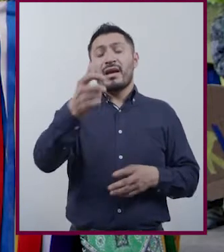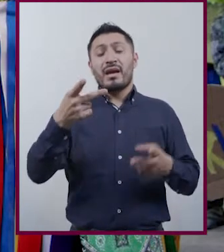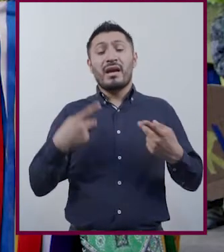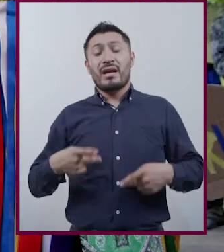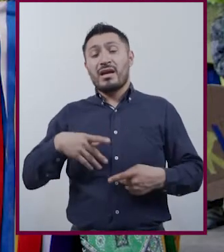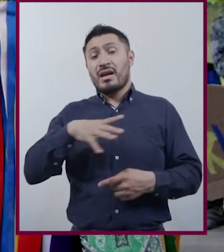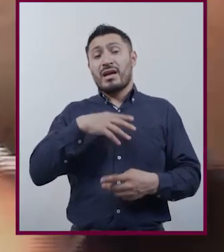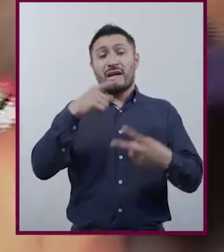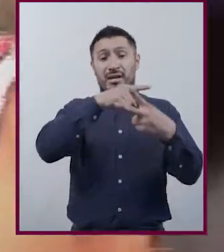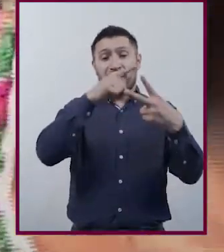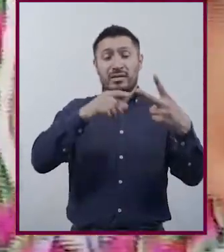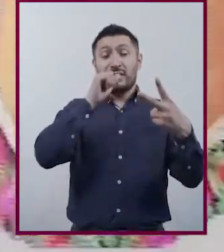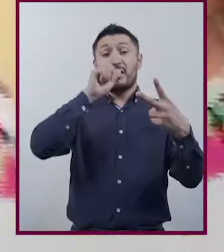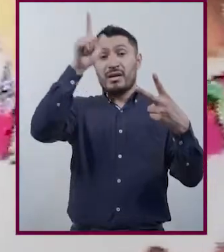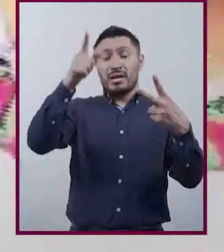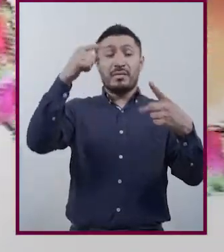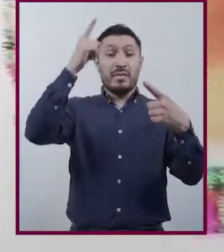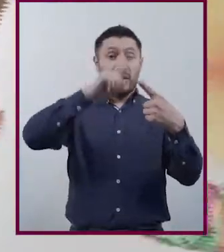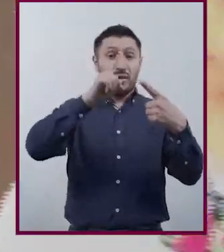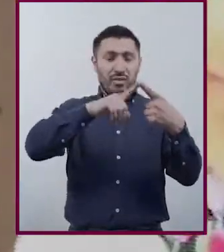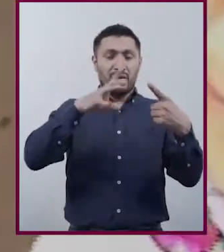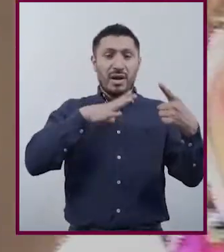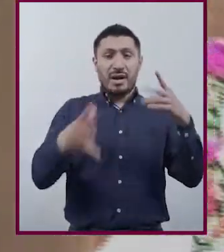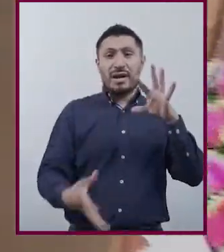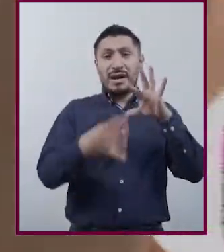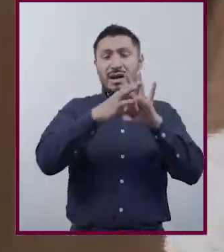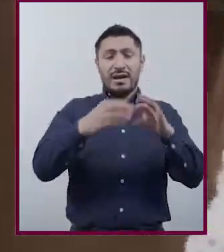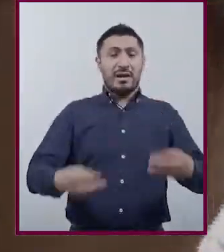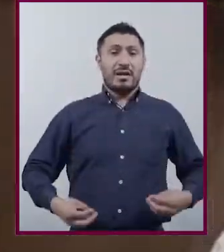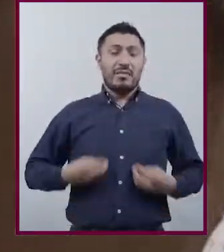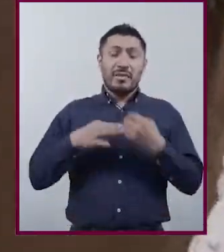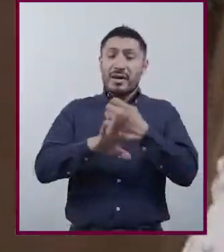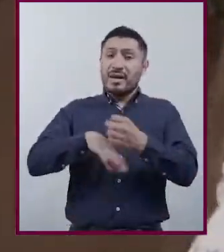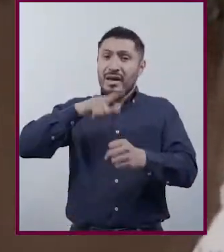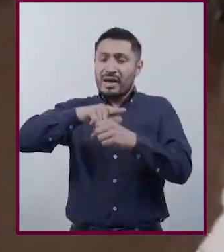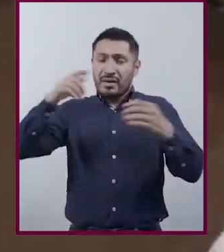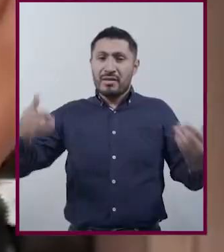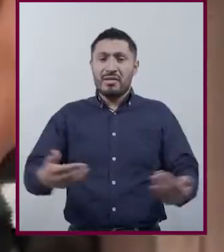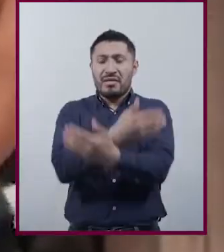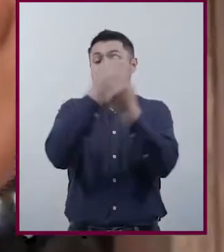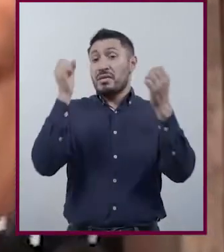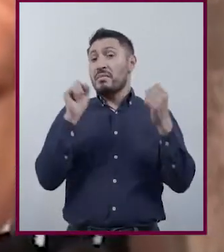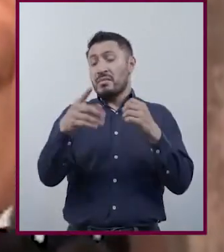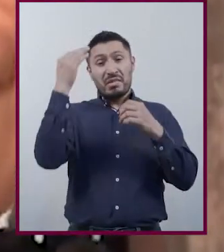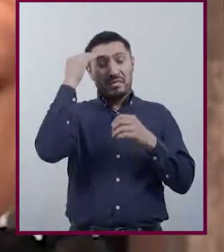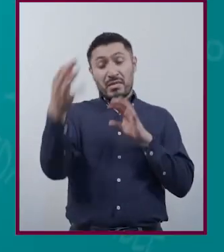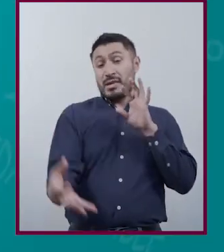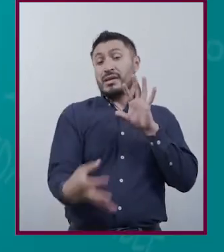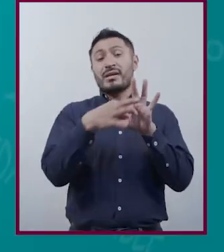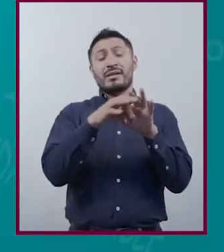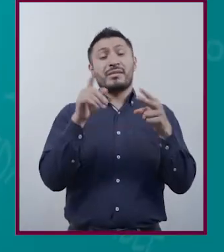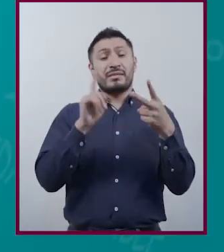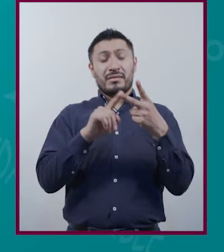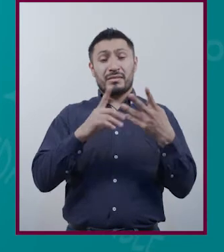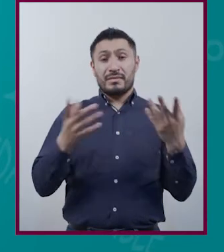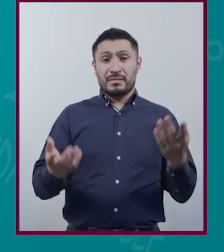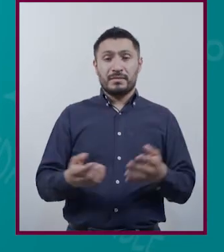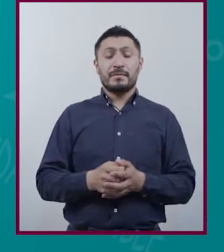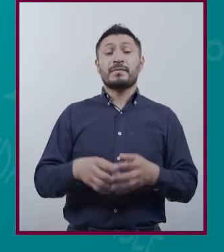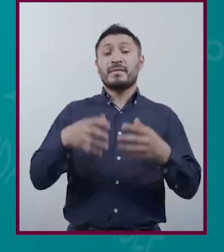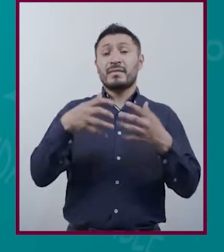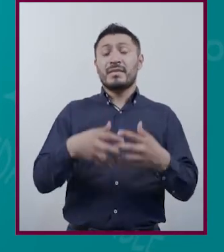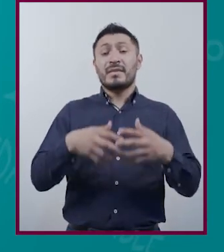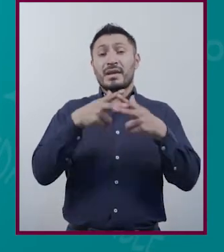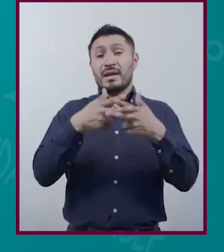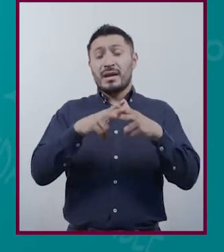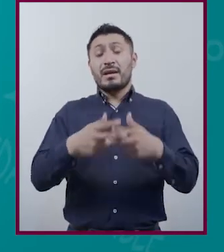tiene 2 almas, una de las cuales está ligada con la vida de un animal que nació al mismo tiempo que ella. La indumentaria masculina